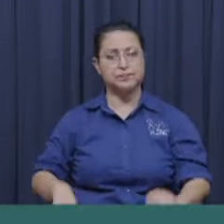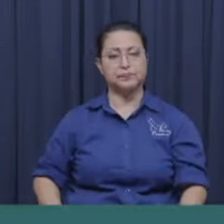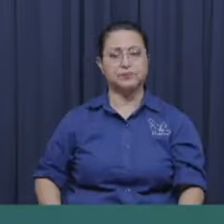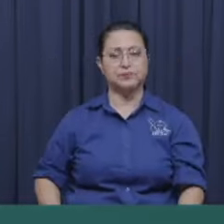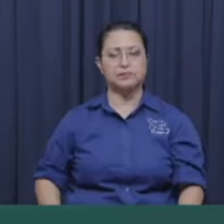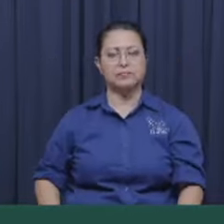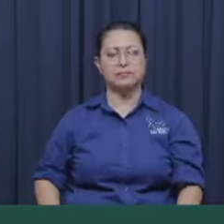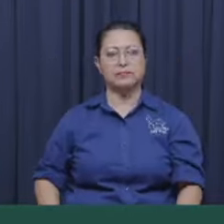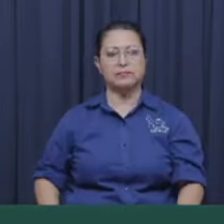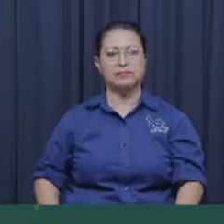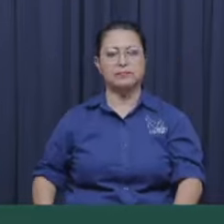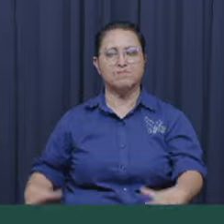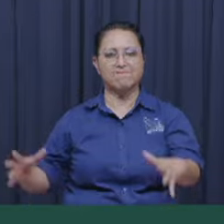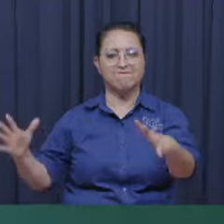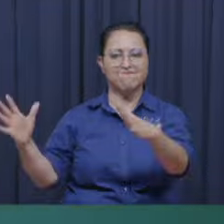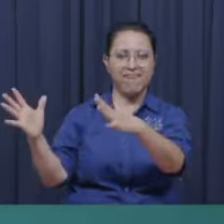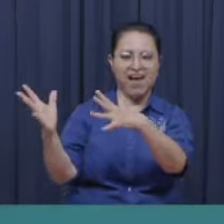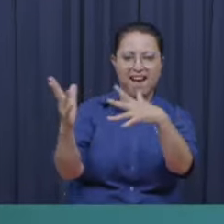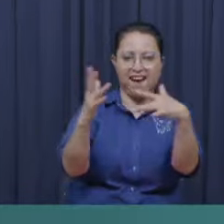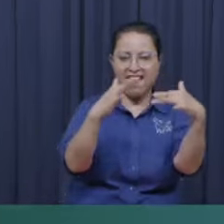las guerras del fin.